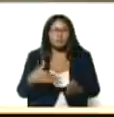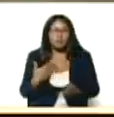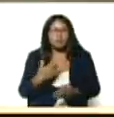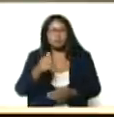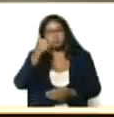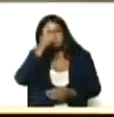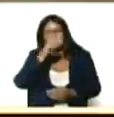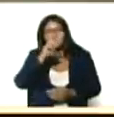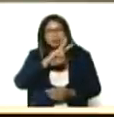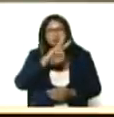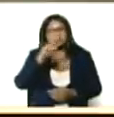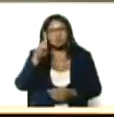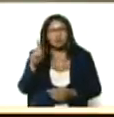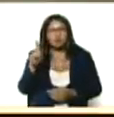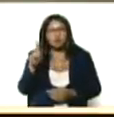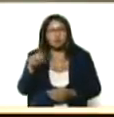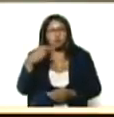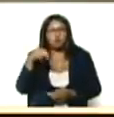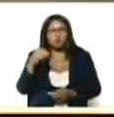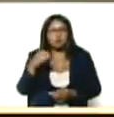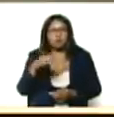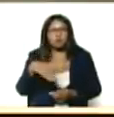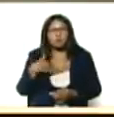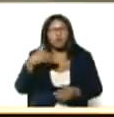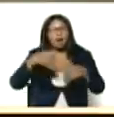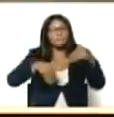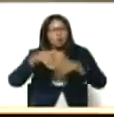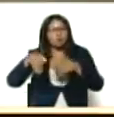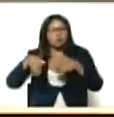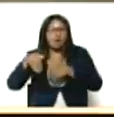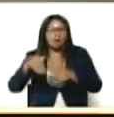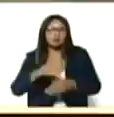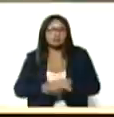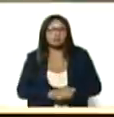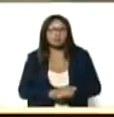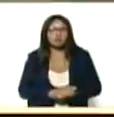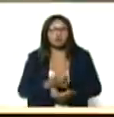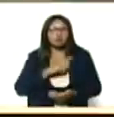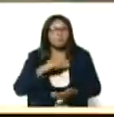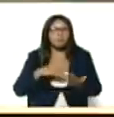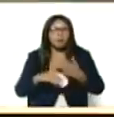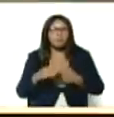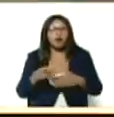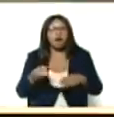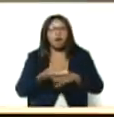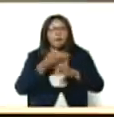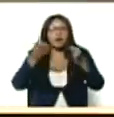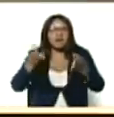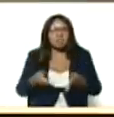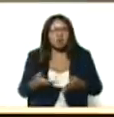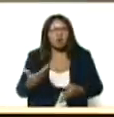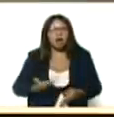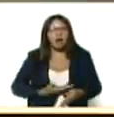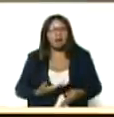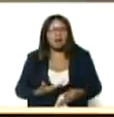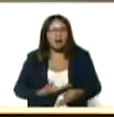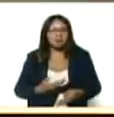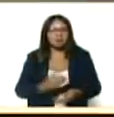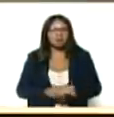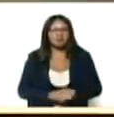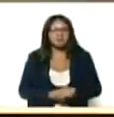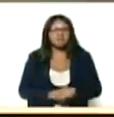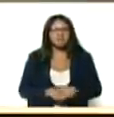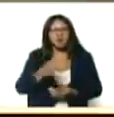domingo 21 de noviembre pueda votar en la megaelección que vamos a elegir gobernadores, alcaldes,